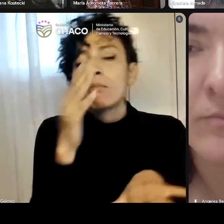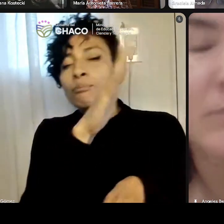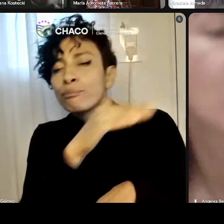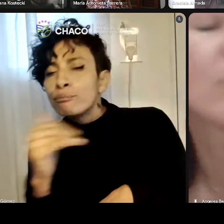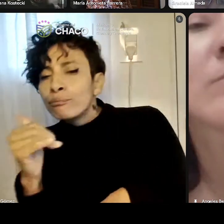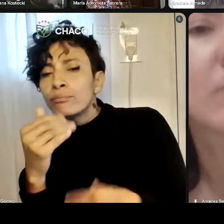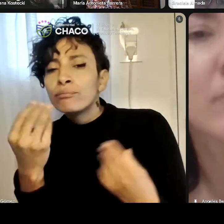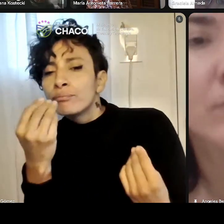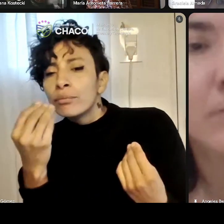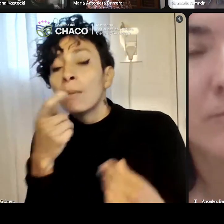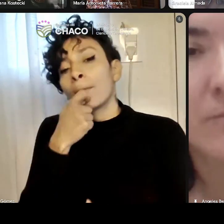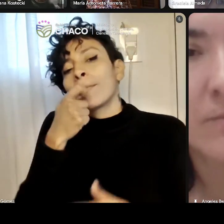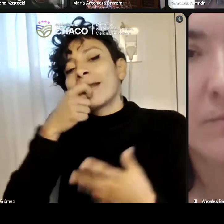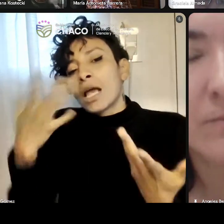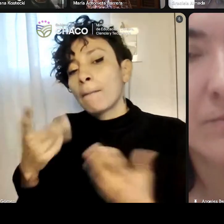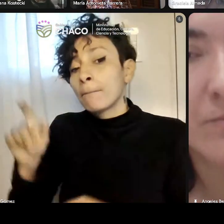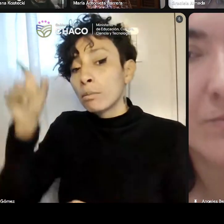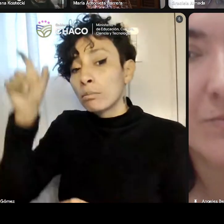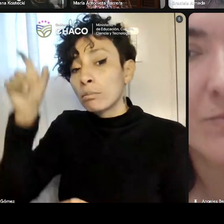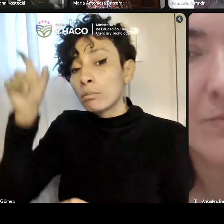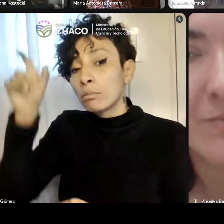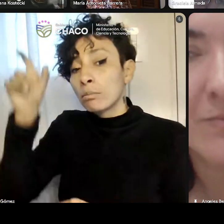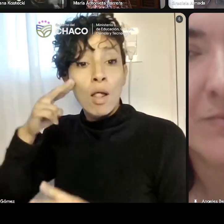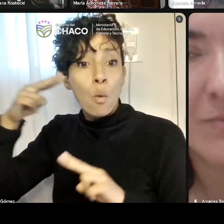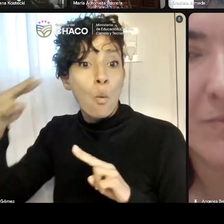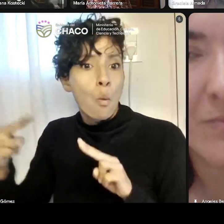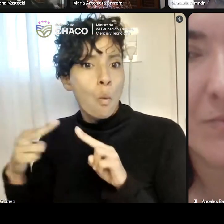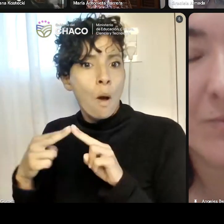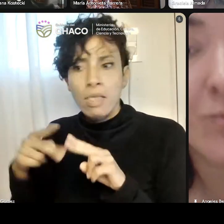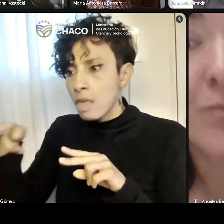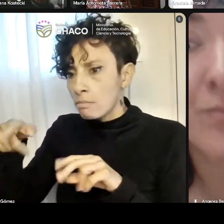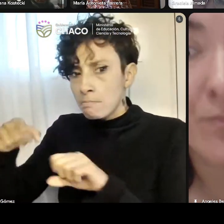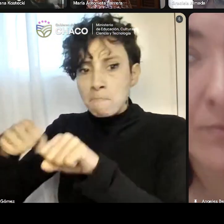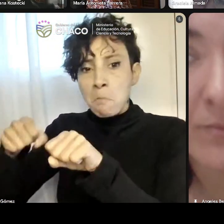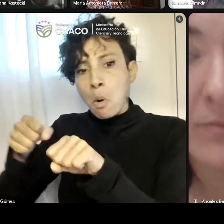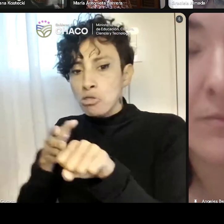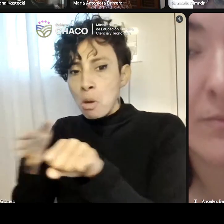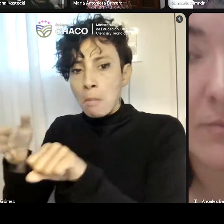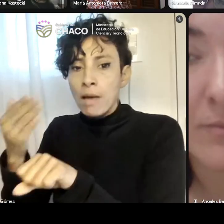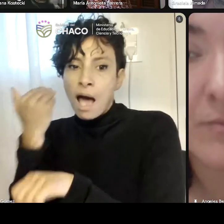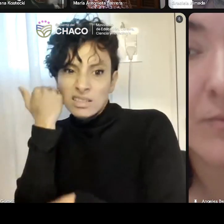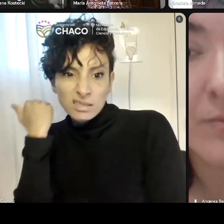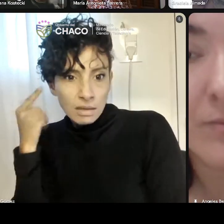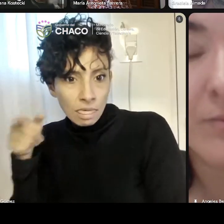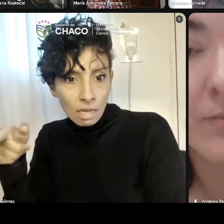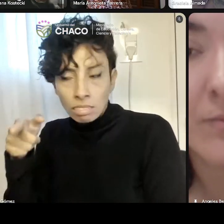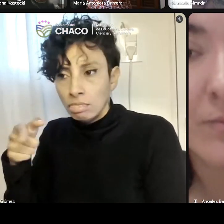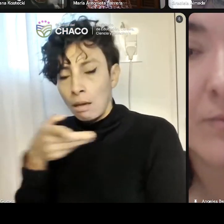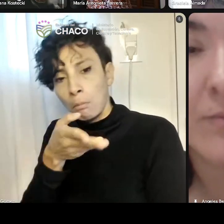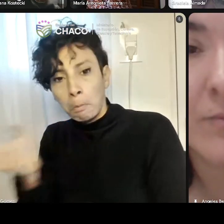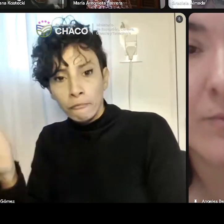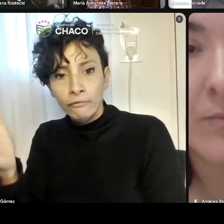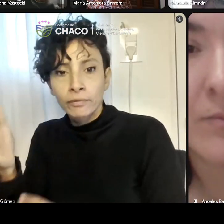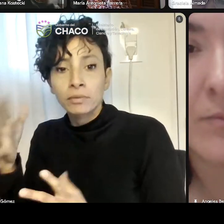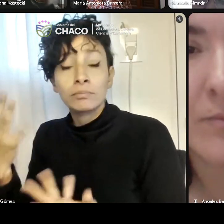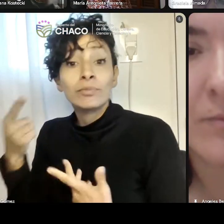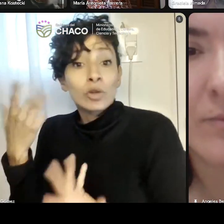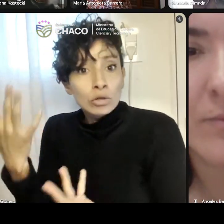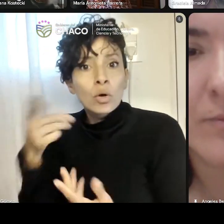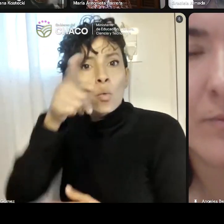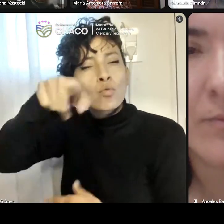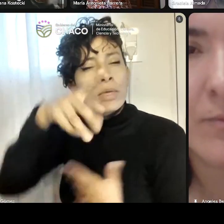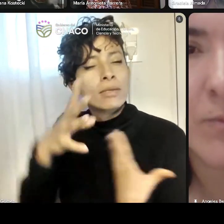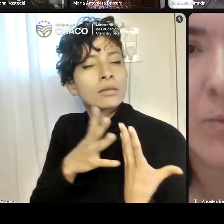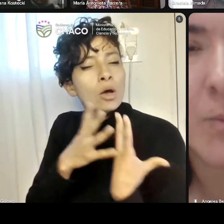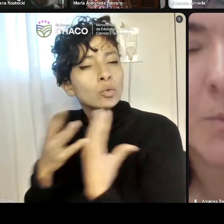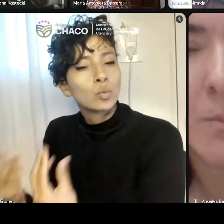ejemplo, a un sordo que tuvo un accidente en moto, porque tenemos sordo acá en el pueblo, le digo, ¿cómo van a ayudar a esa